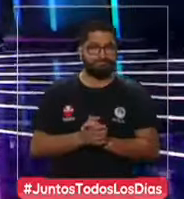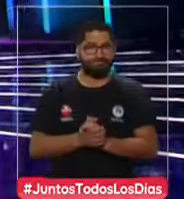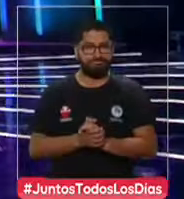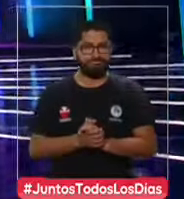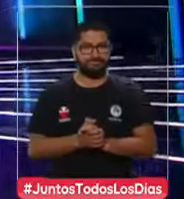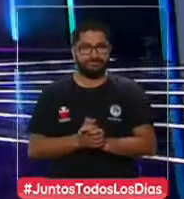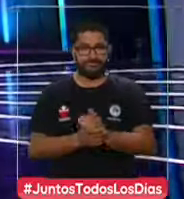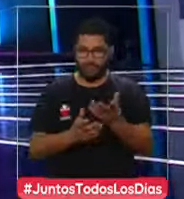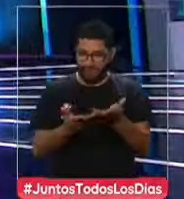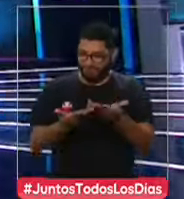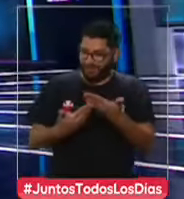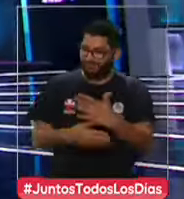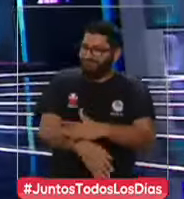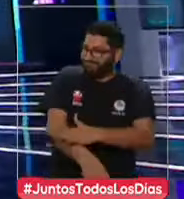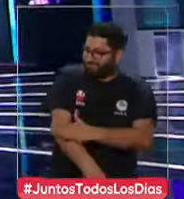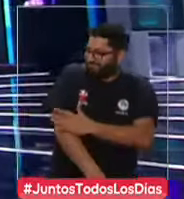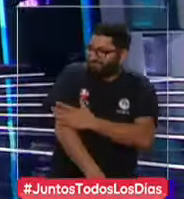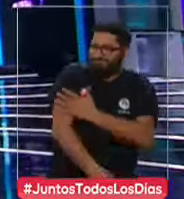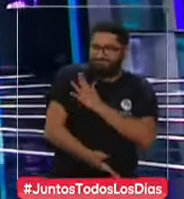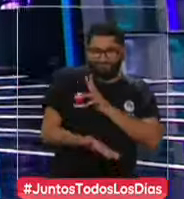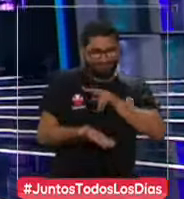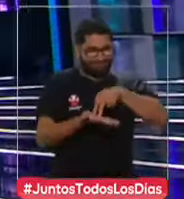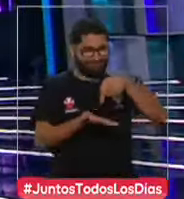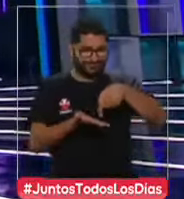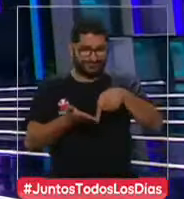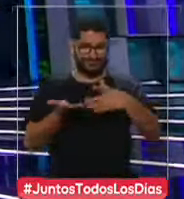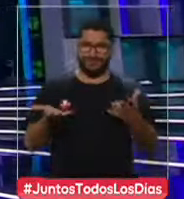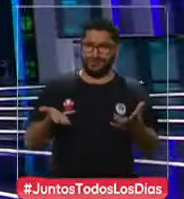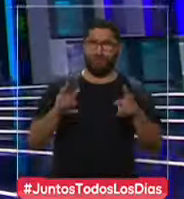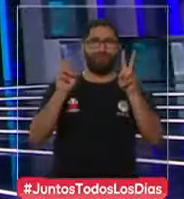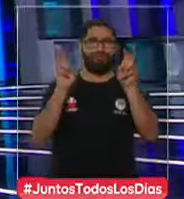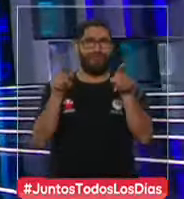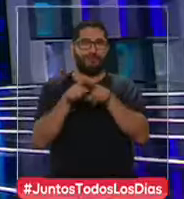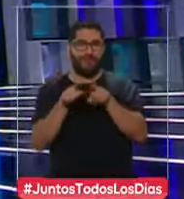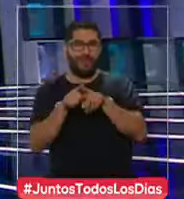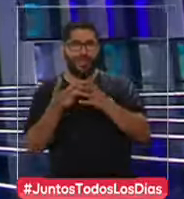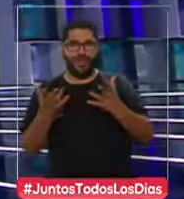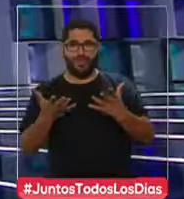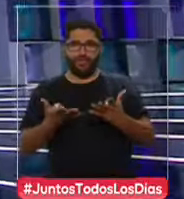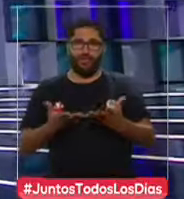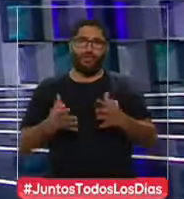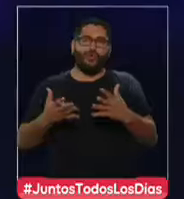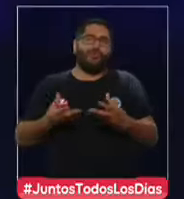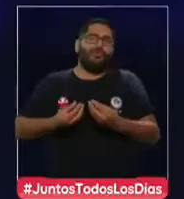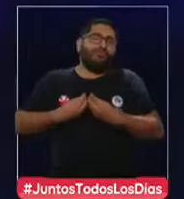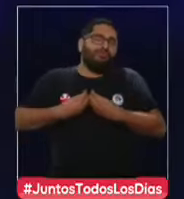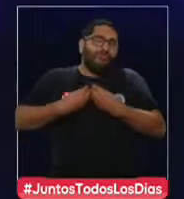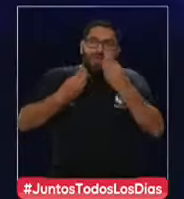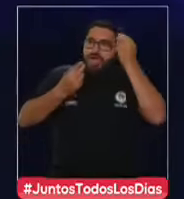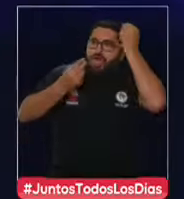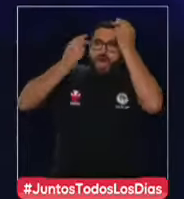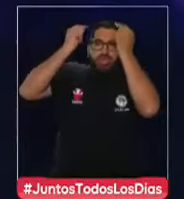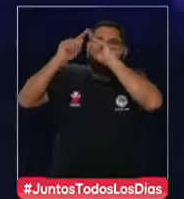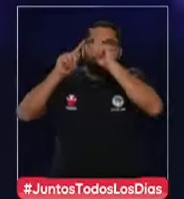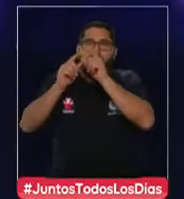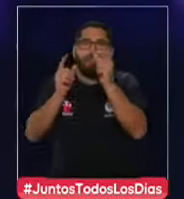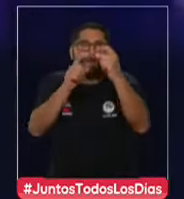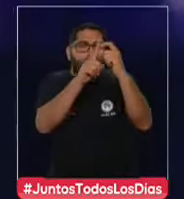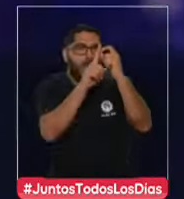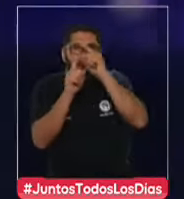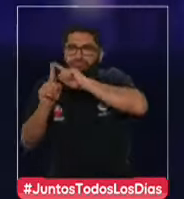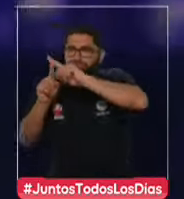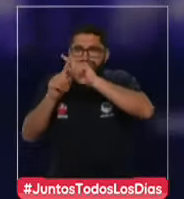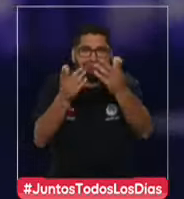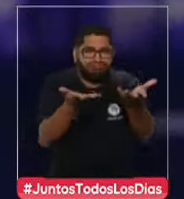emocionado de estar aquí y le brotan otras palabras y le brotan otras ideas. Luego va a venir Kid